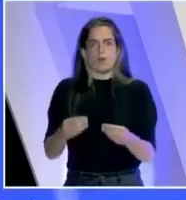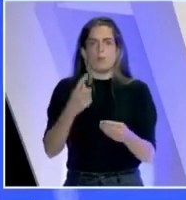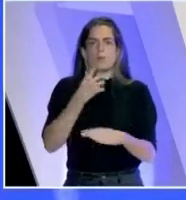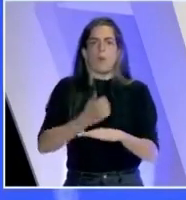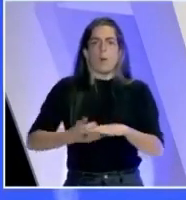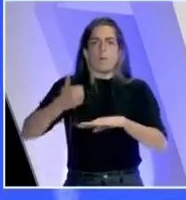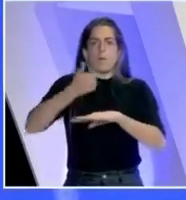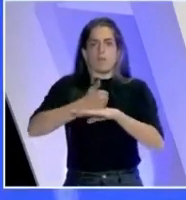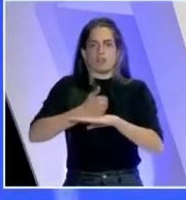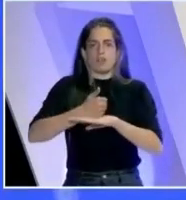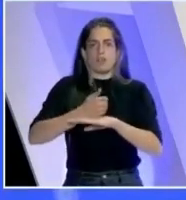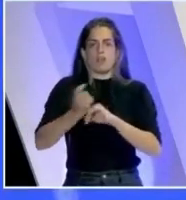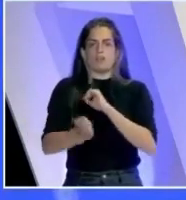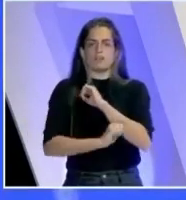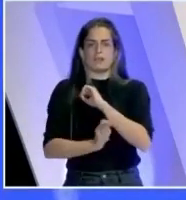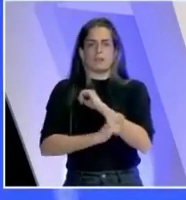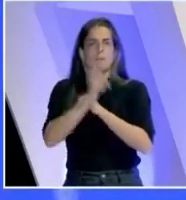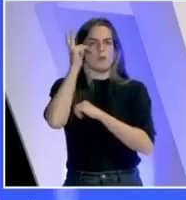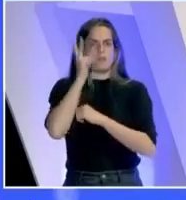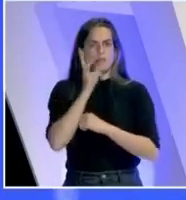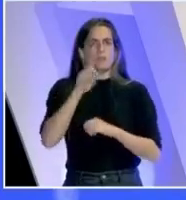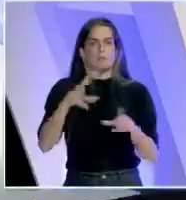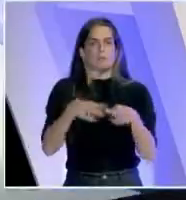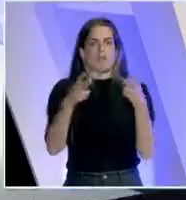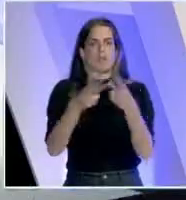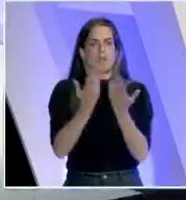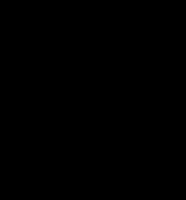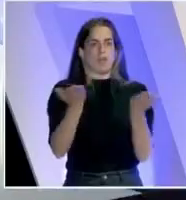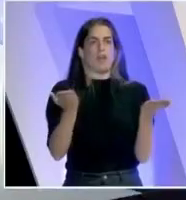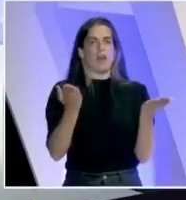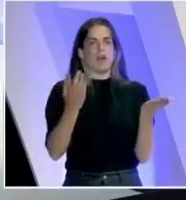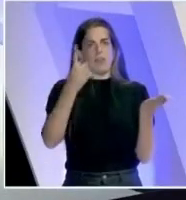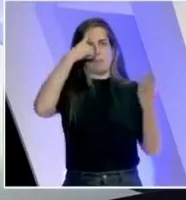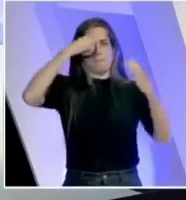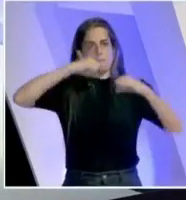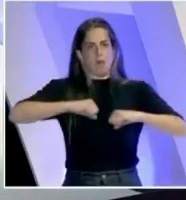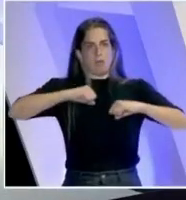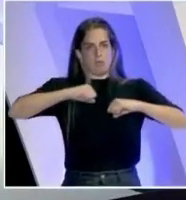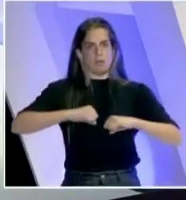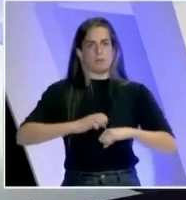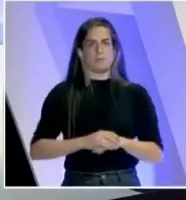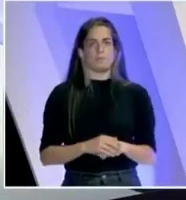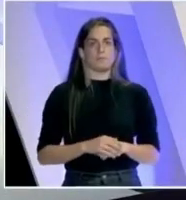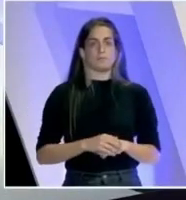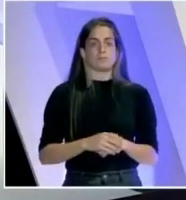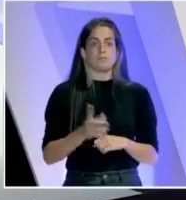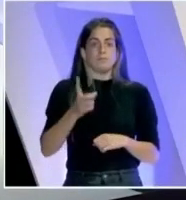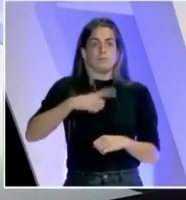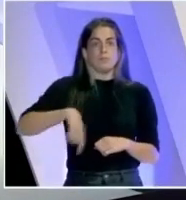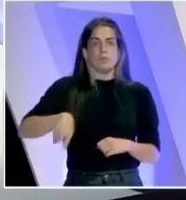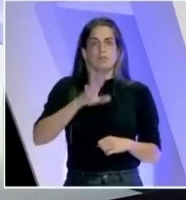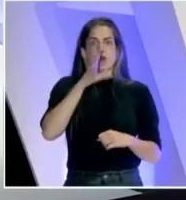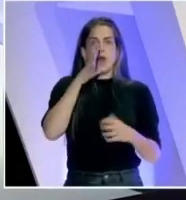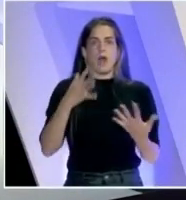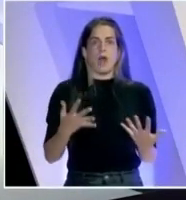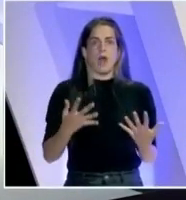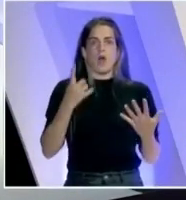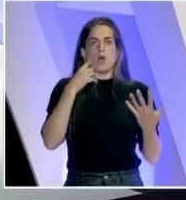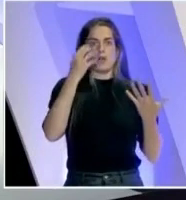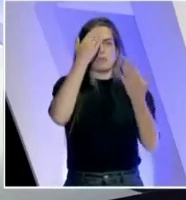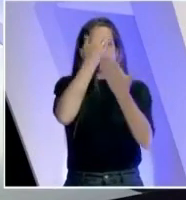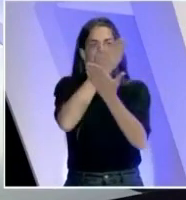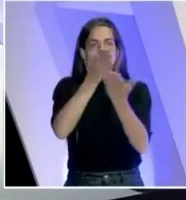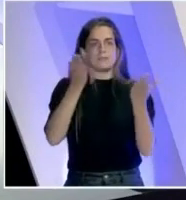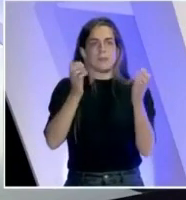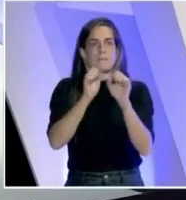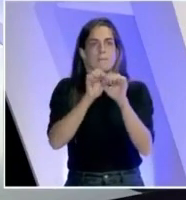geoestratégica privilegiada y tenemos una sociedad civil madura. Y partimos con una coyuntura expansionista